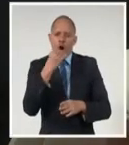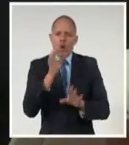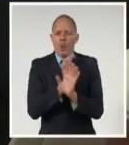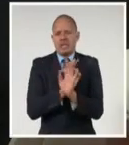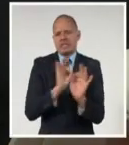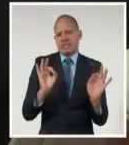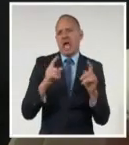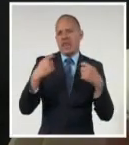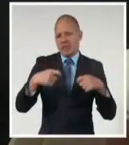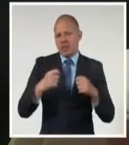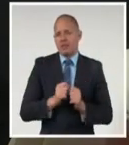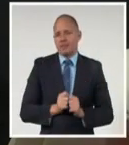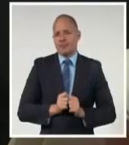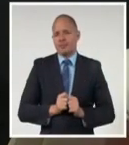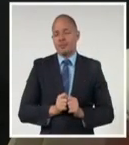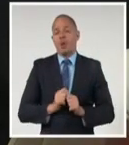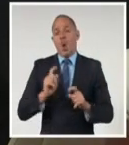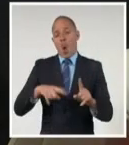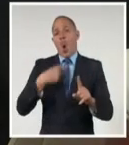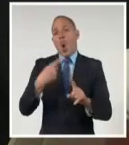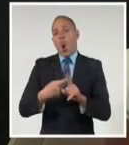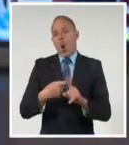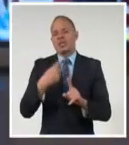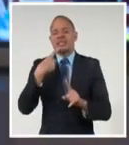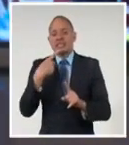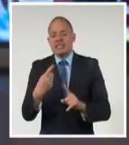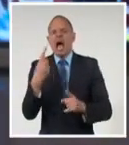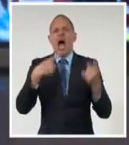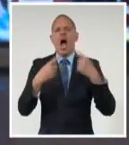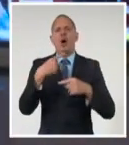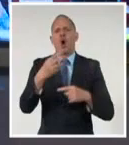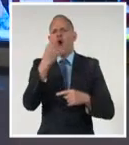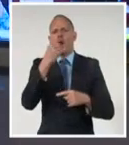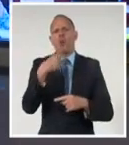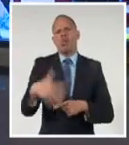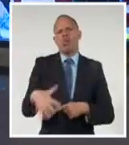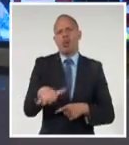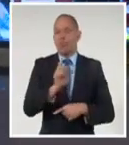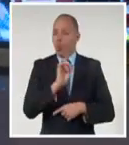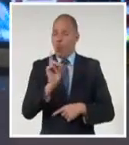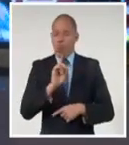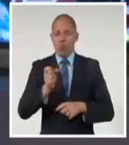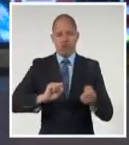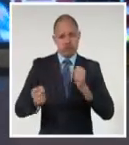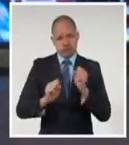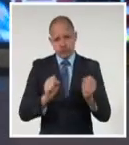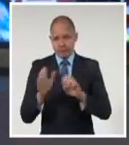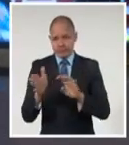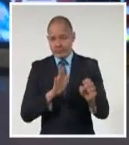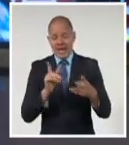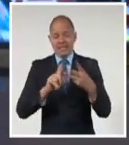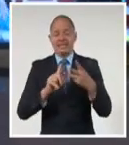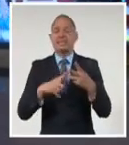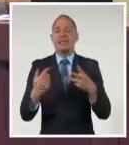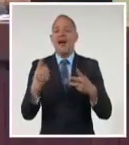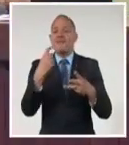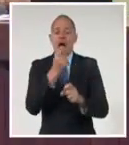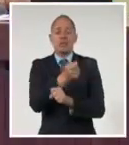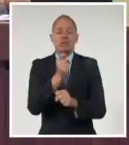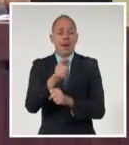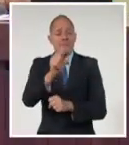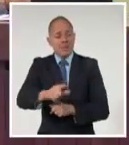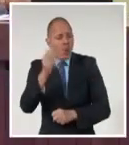los alimentos. La prevención y reducción de las pérdidas y desperdicios de alimentos. La educación alimentaria y nutricional. La